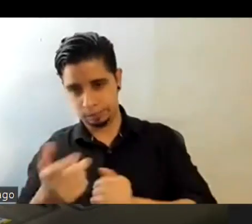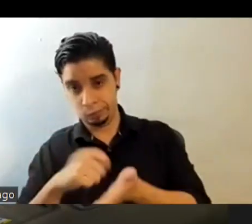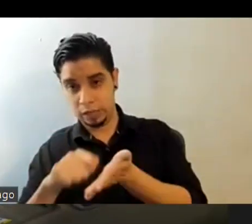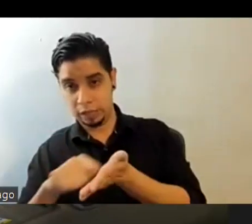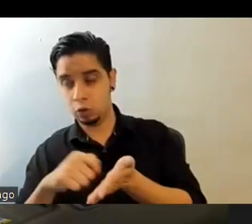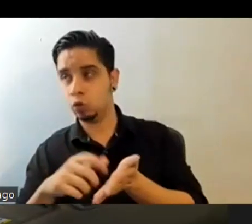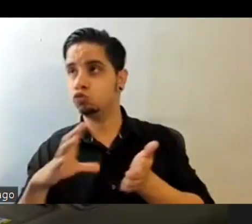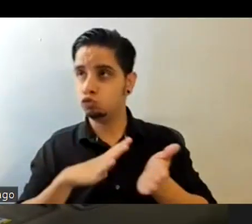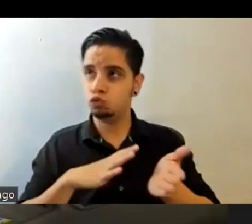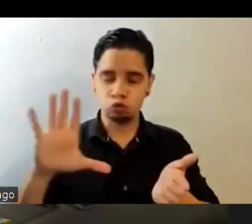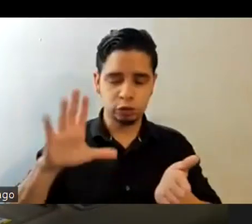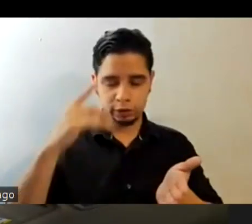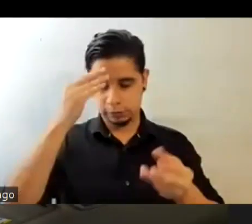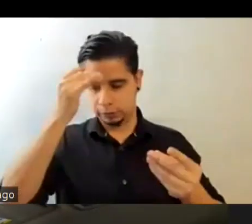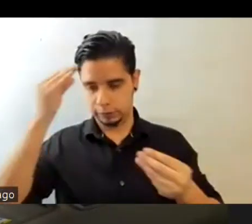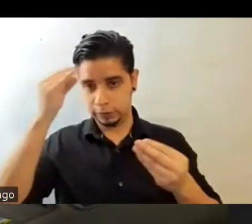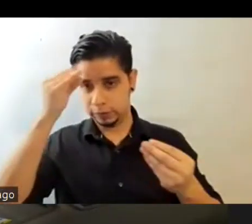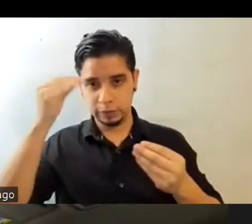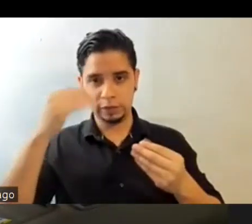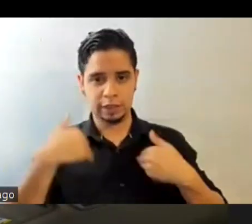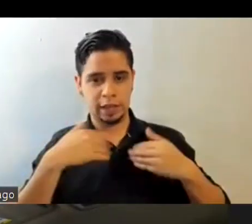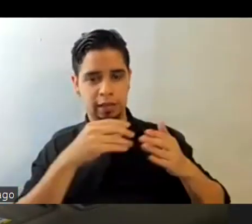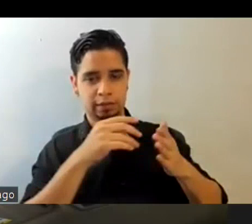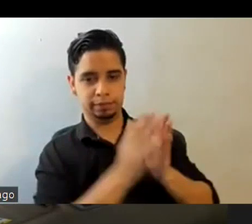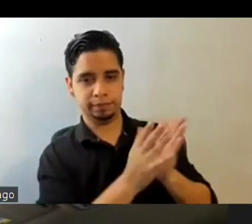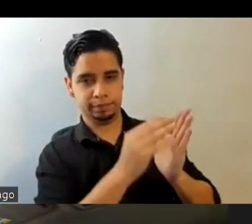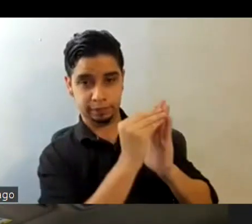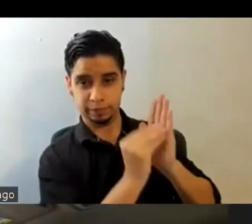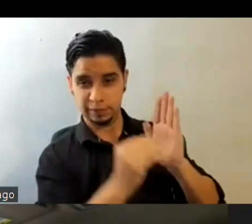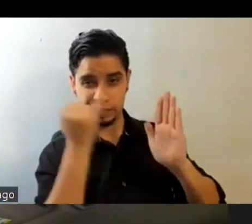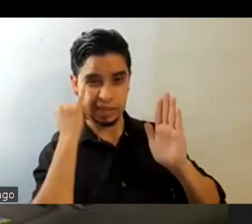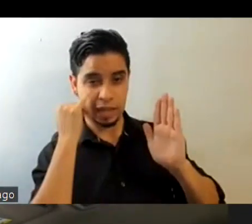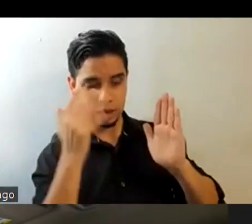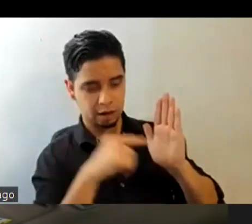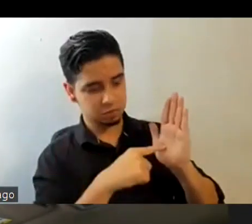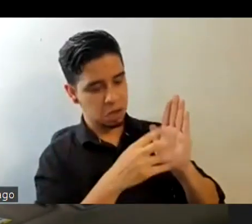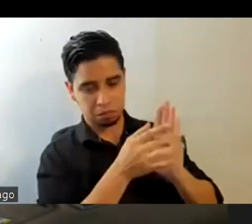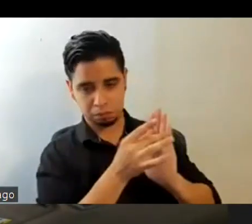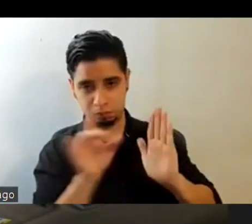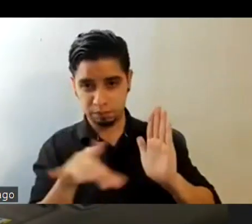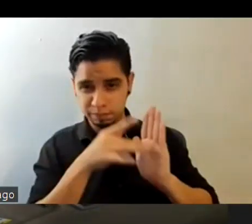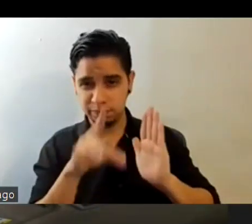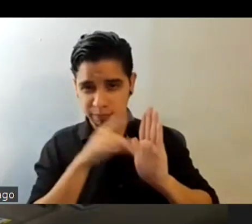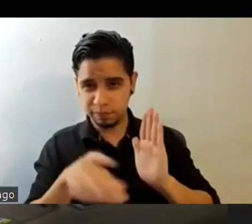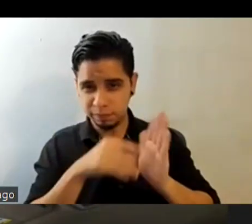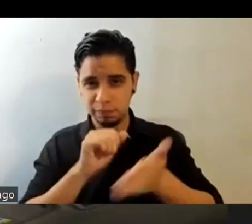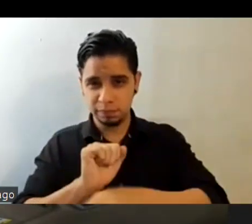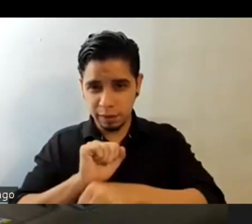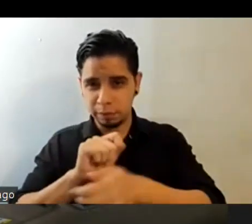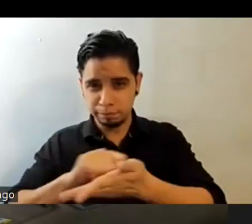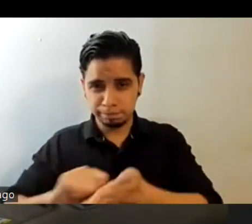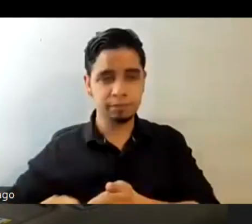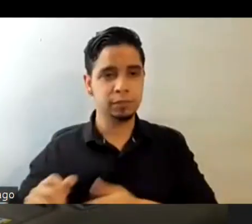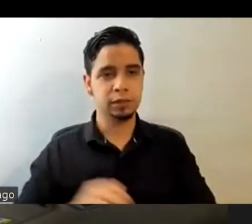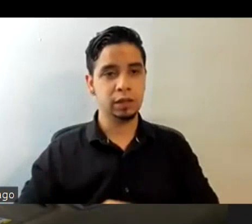pues, pero ya tú tenías en tu libretita un montón de ideas. Sí, observaciones. Es interesante. Hay personas, ¿verdad? Y lo